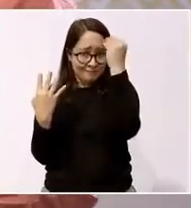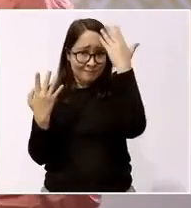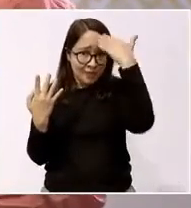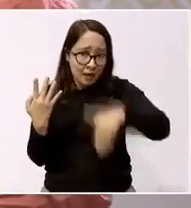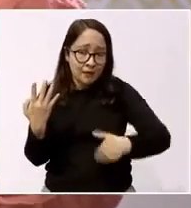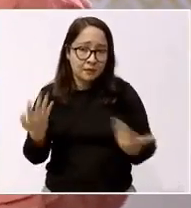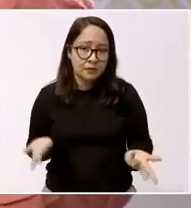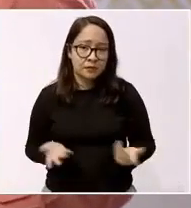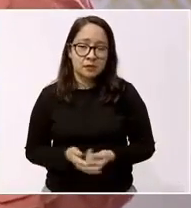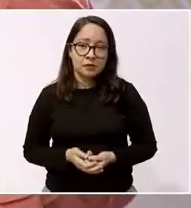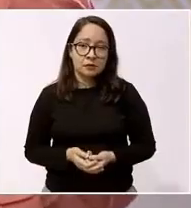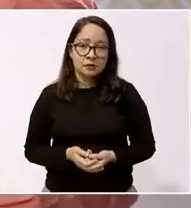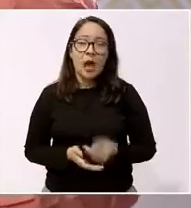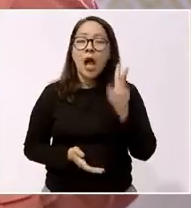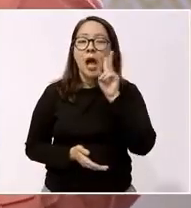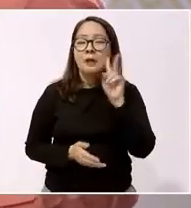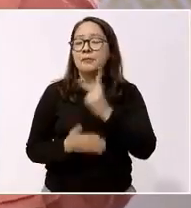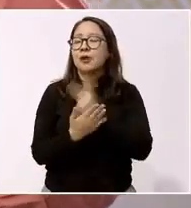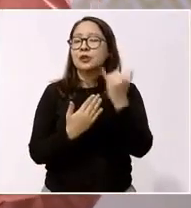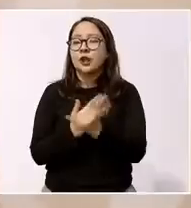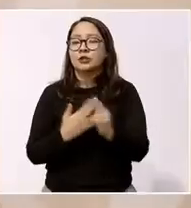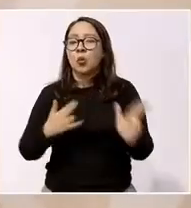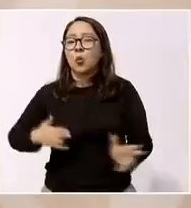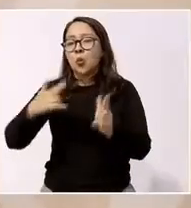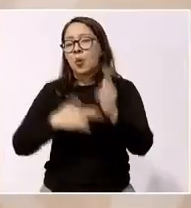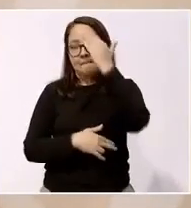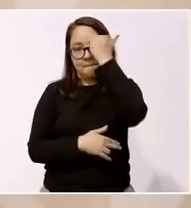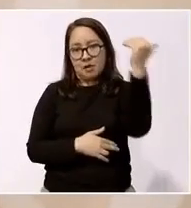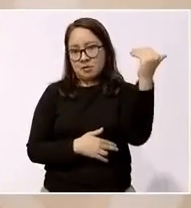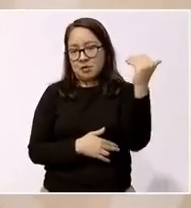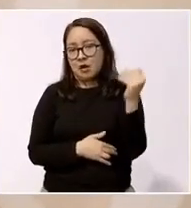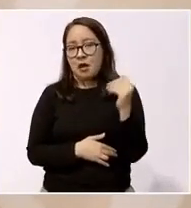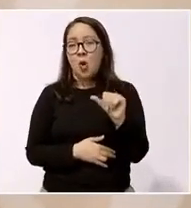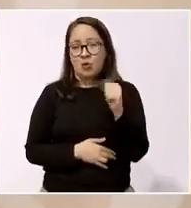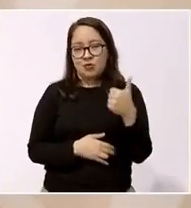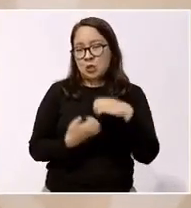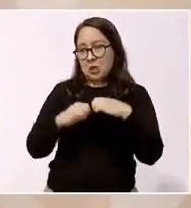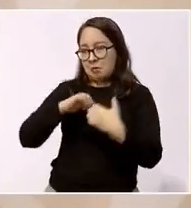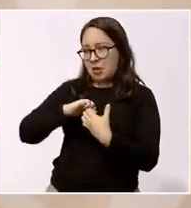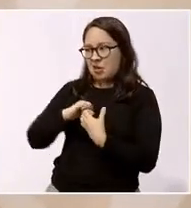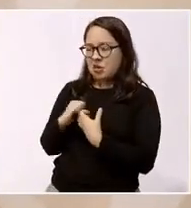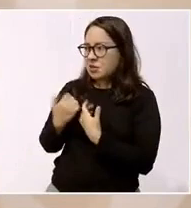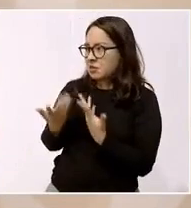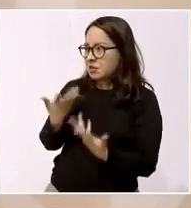critican al Tren Maya los conservadores corruptos.